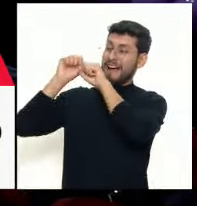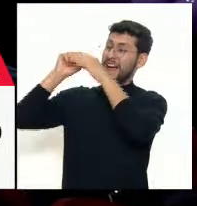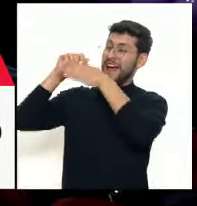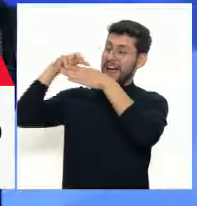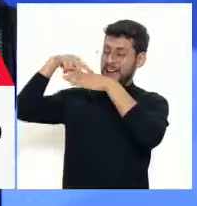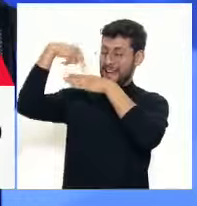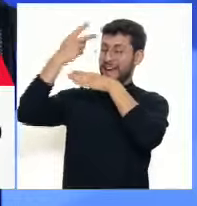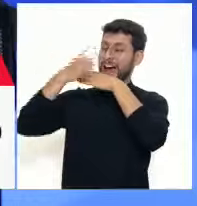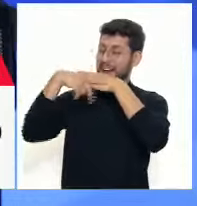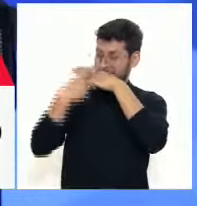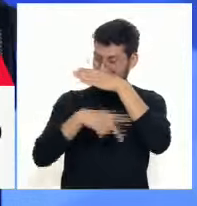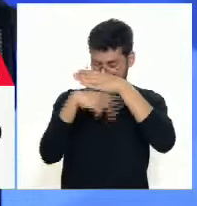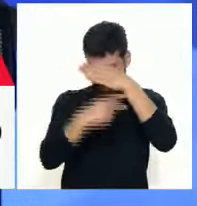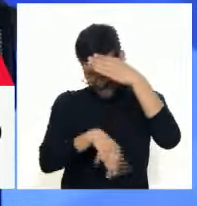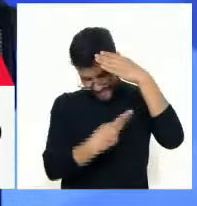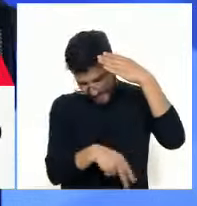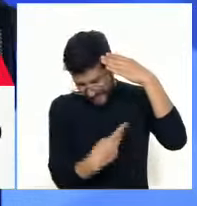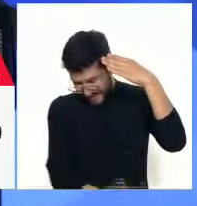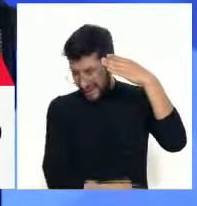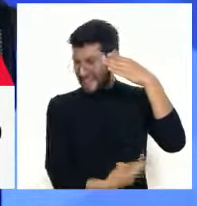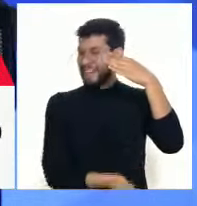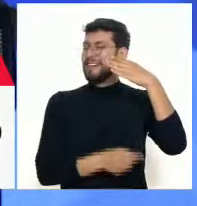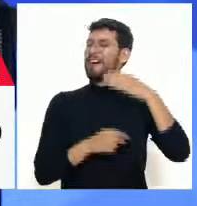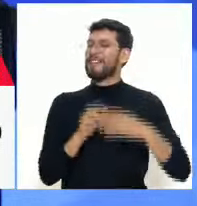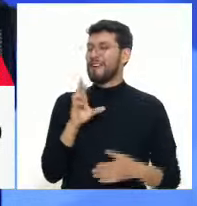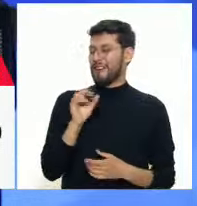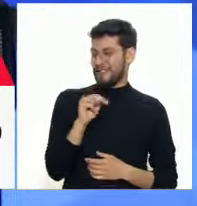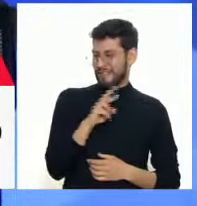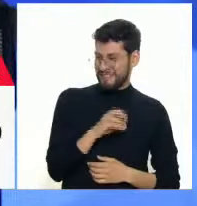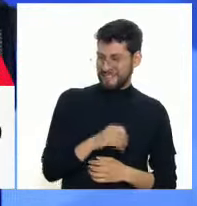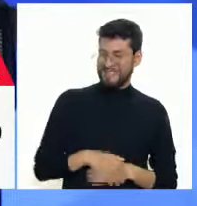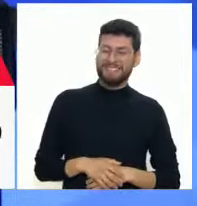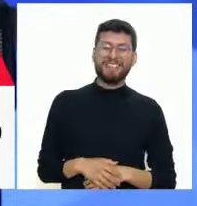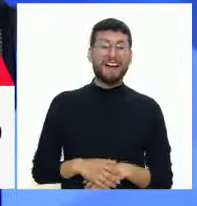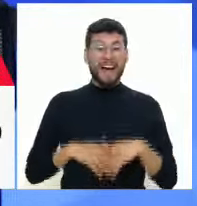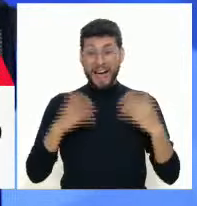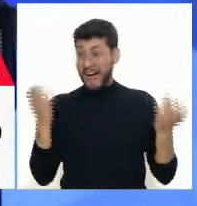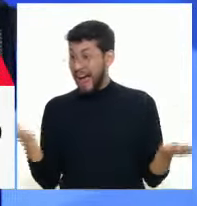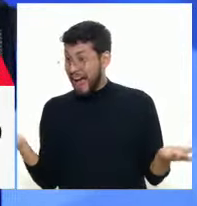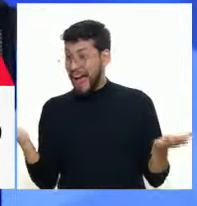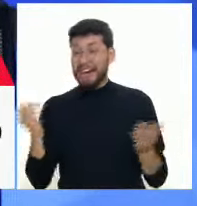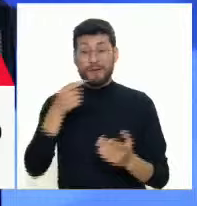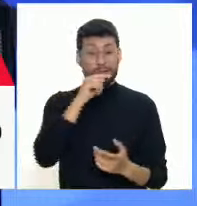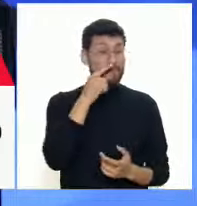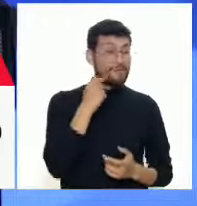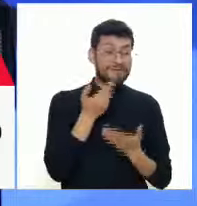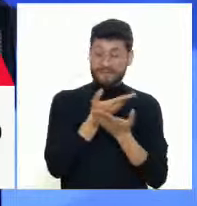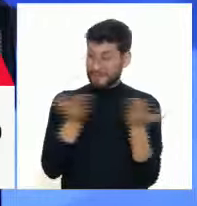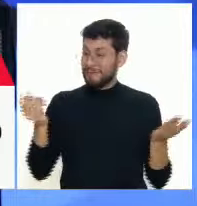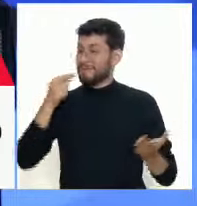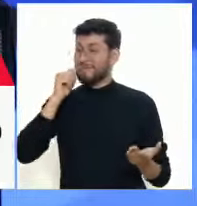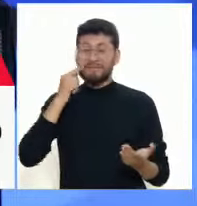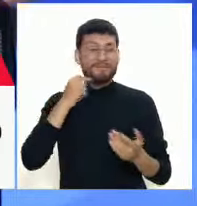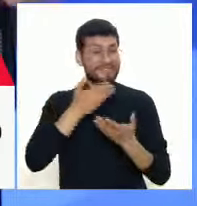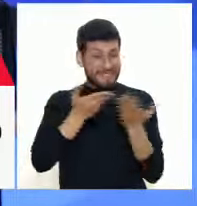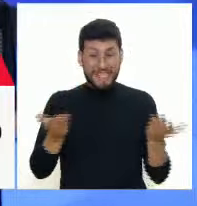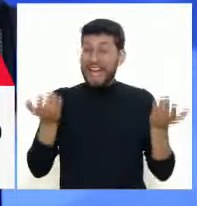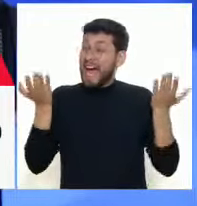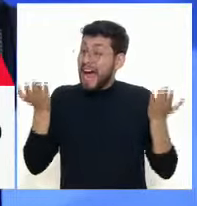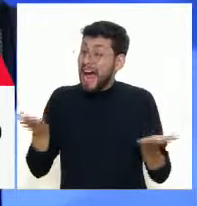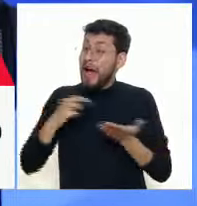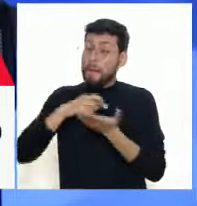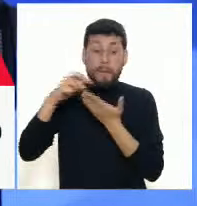Ronron, cayóse de arriba abajo Ronron. Chicos, chicas, niñas, niños,